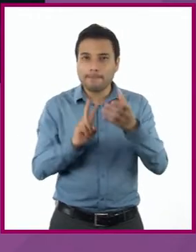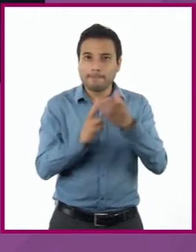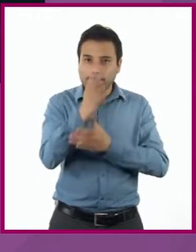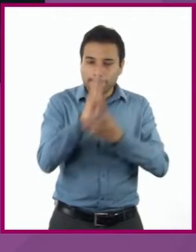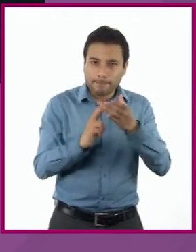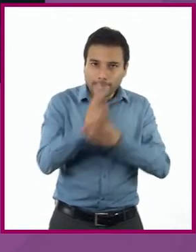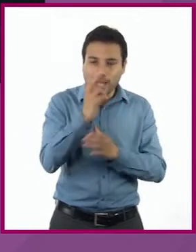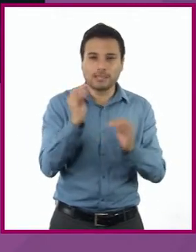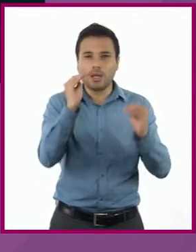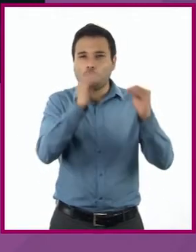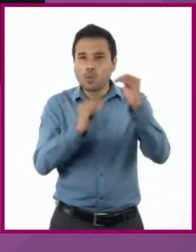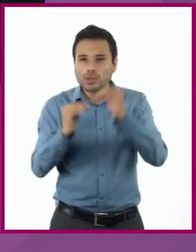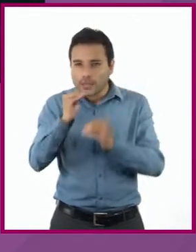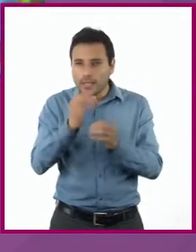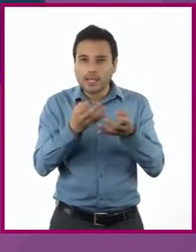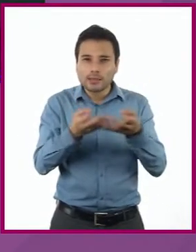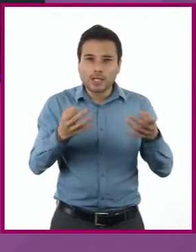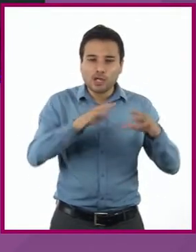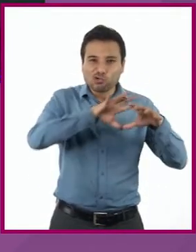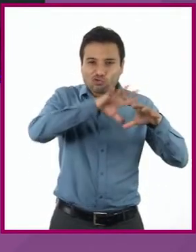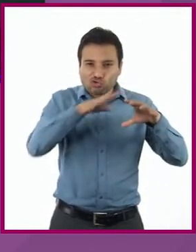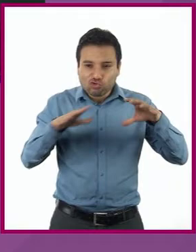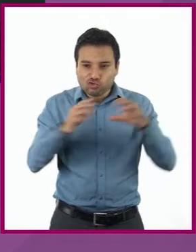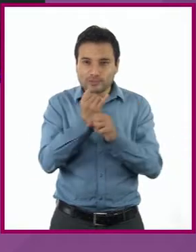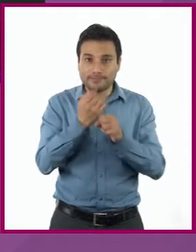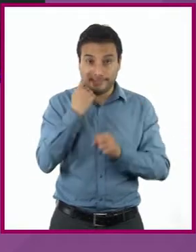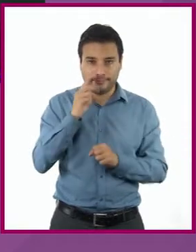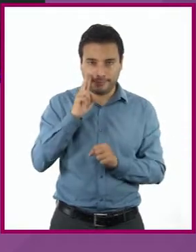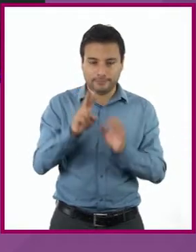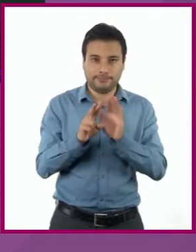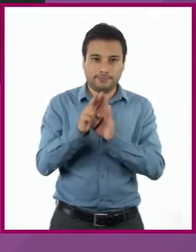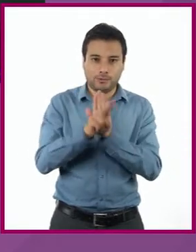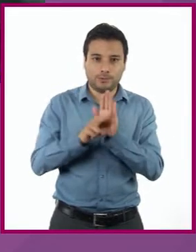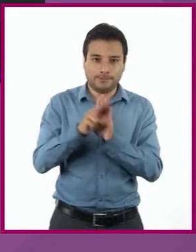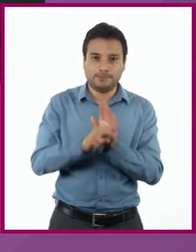la superficie del planeta. Mira esta cápsula.